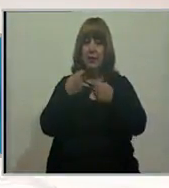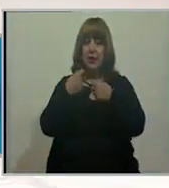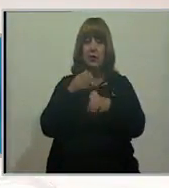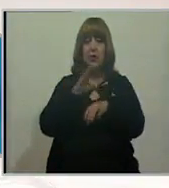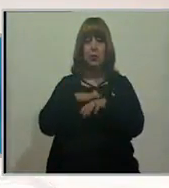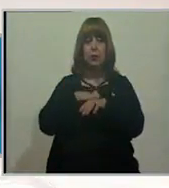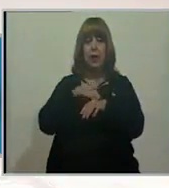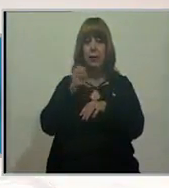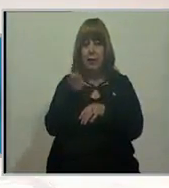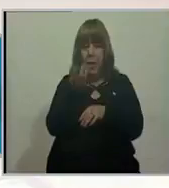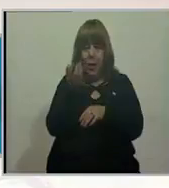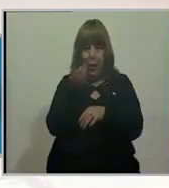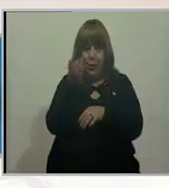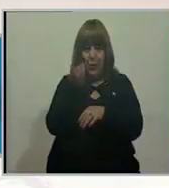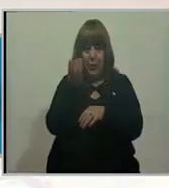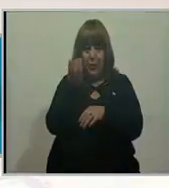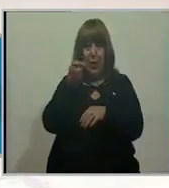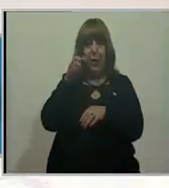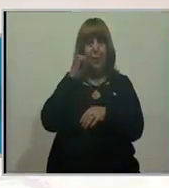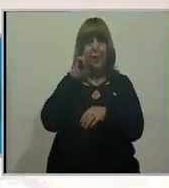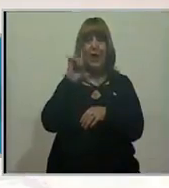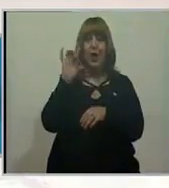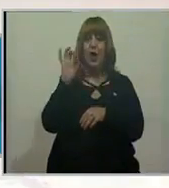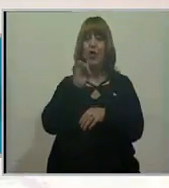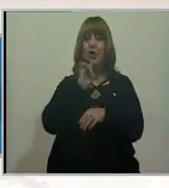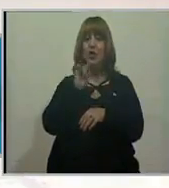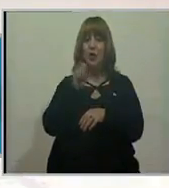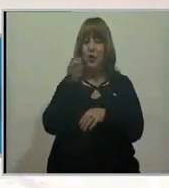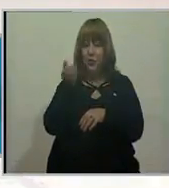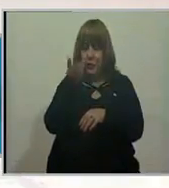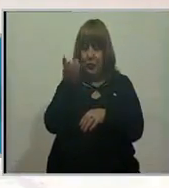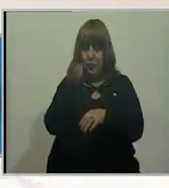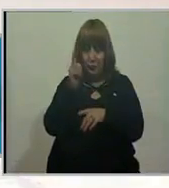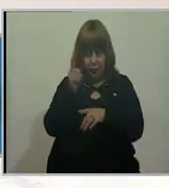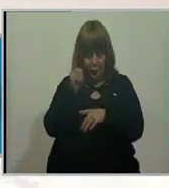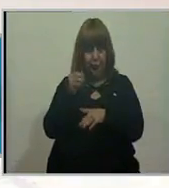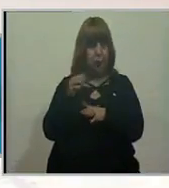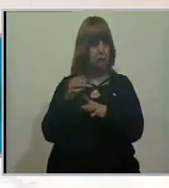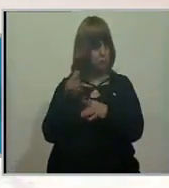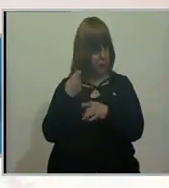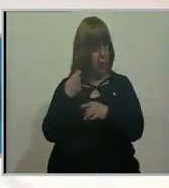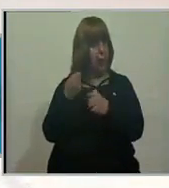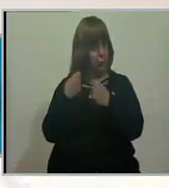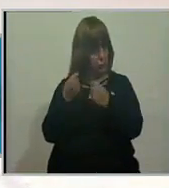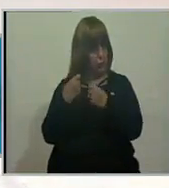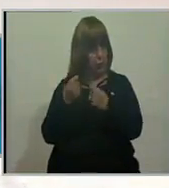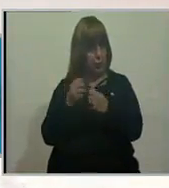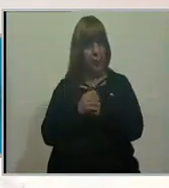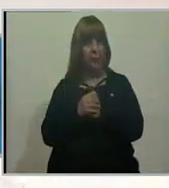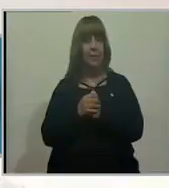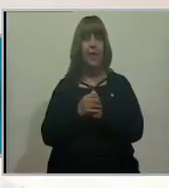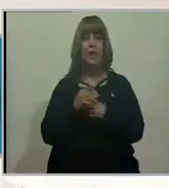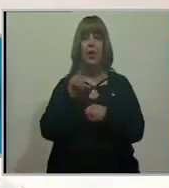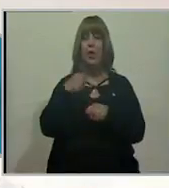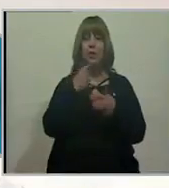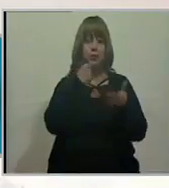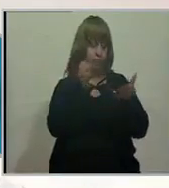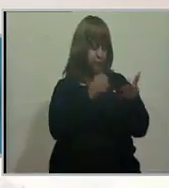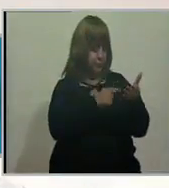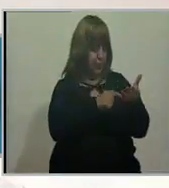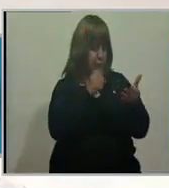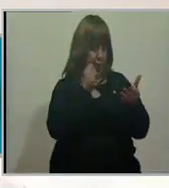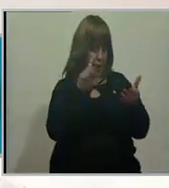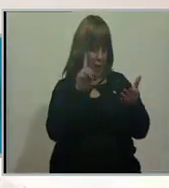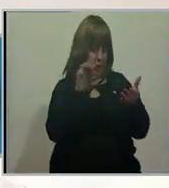La mejor forma de ahorrar es el cambio de horario, dice Aldo de San Juan. Un beso enorme, Aldo. Bueno, algo que bien, se ha pedido también, eso. ¿No? Bien, sí,